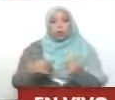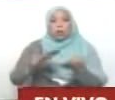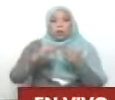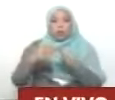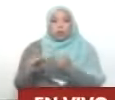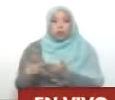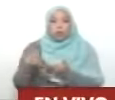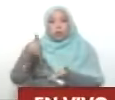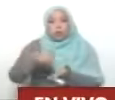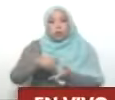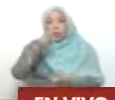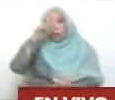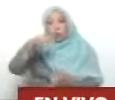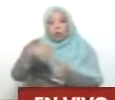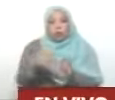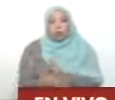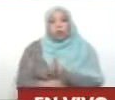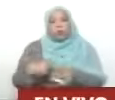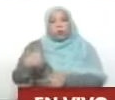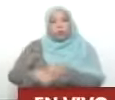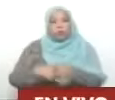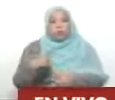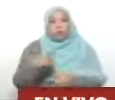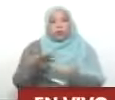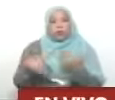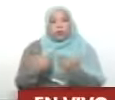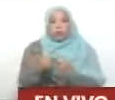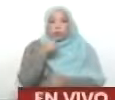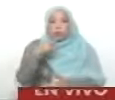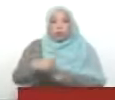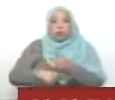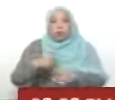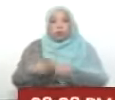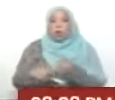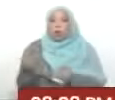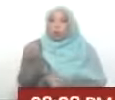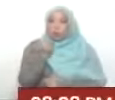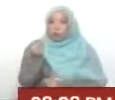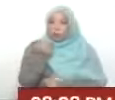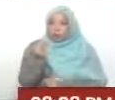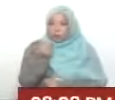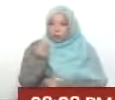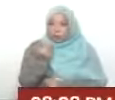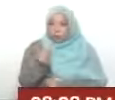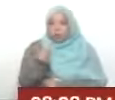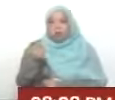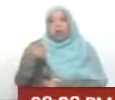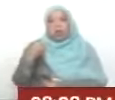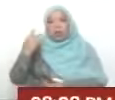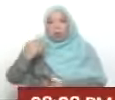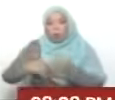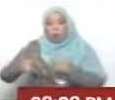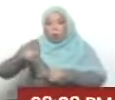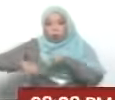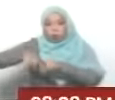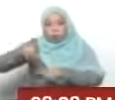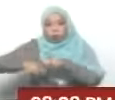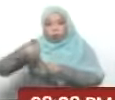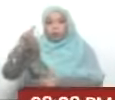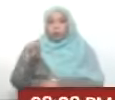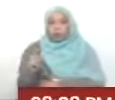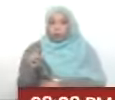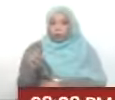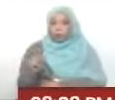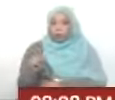comunas tomen el camino de lo productivo económico. Producir alimentos, producir artesanía, pequeñas